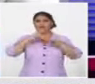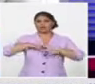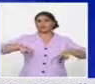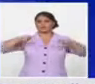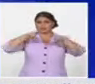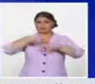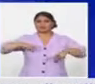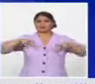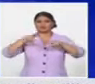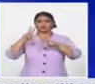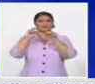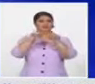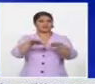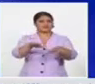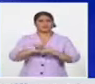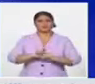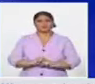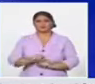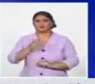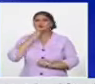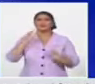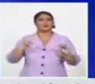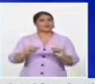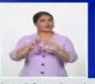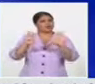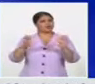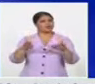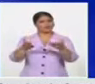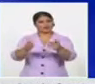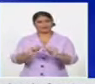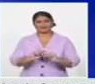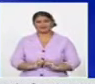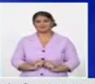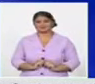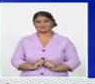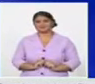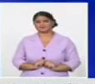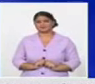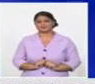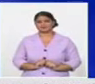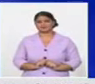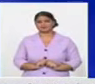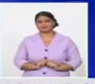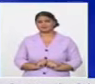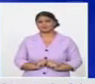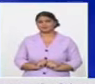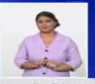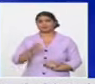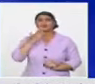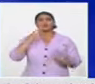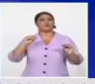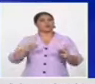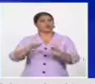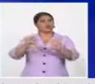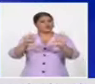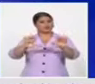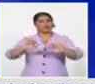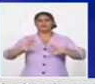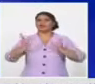Salud Pública. Doctor, muy buenos días. Buenos días a ti, Gisela, a todo el equipo que todos los días nos acompaña, la intérprete de lengua de